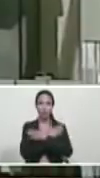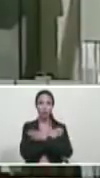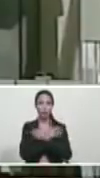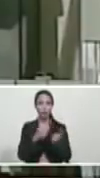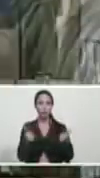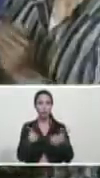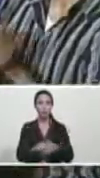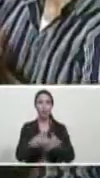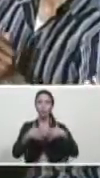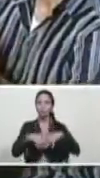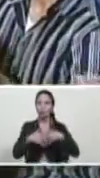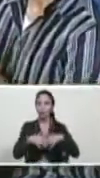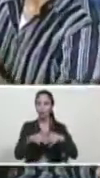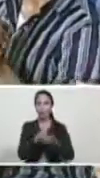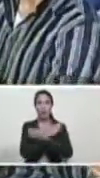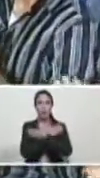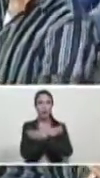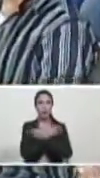esta industria